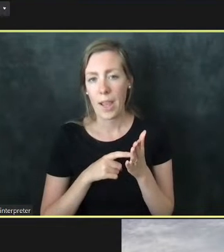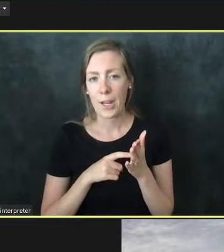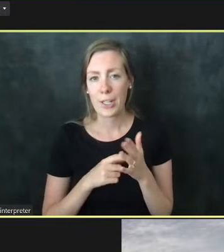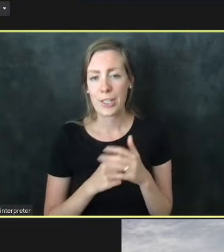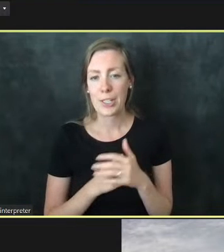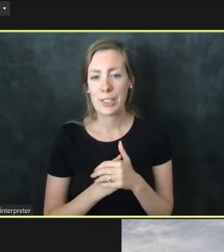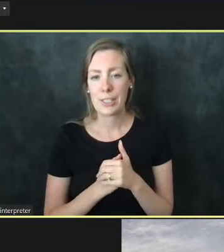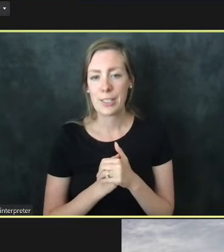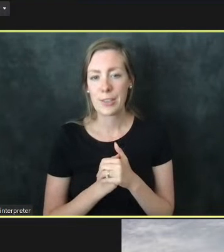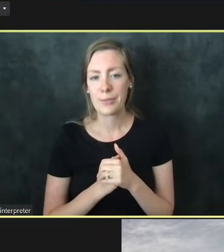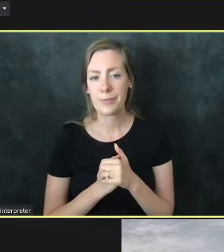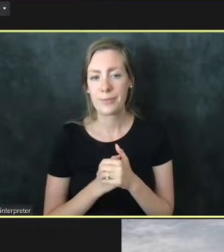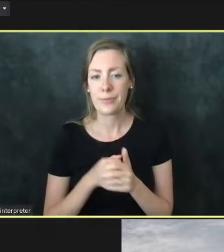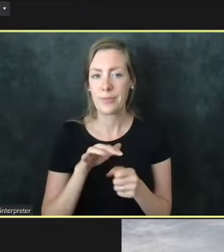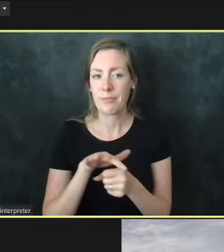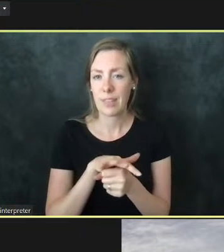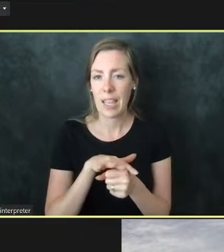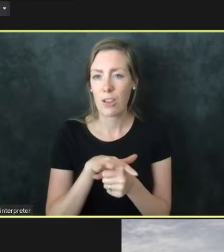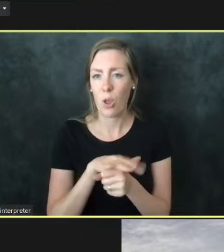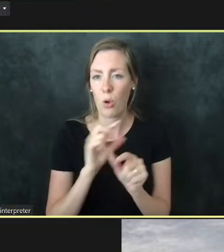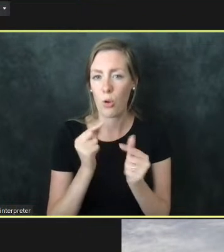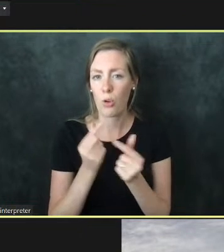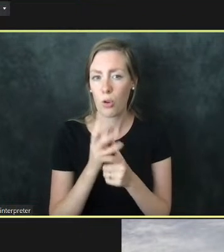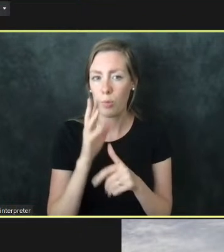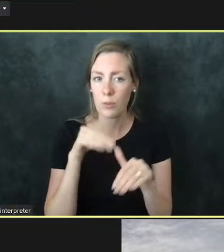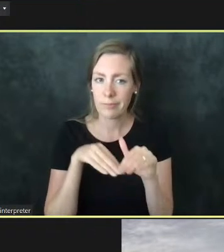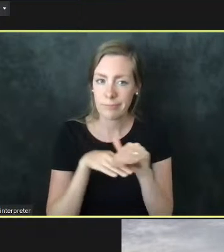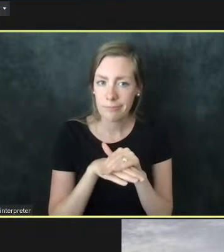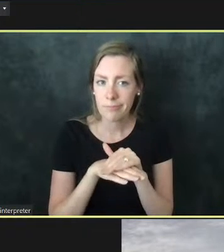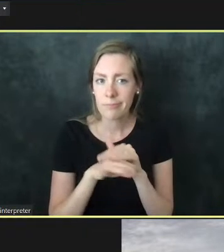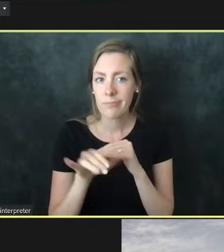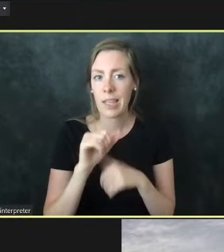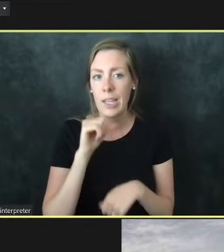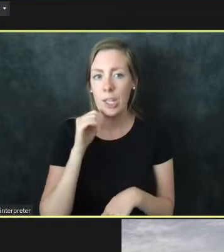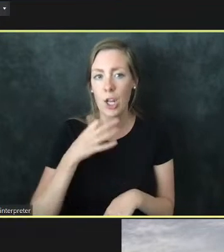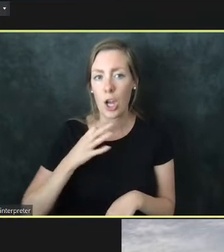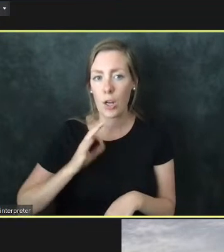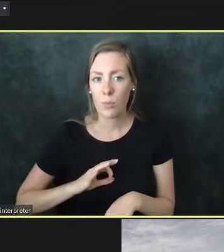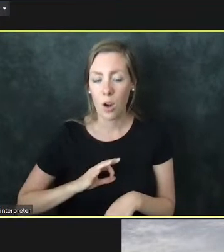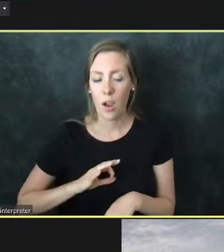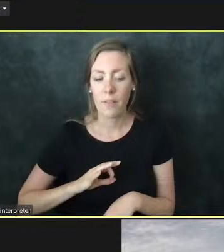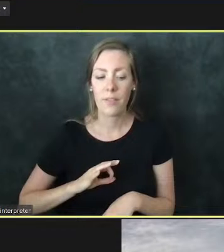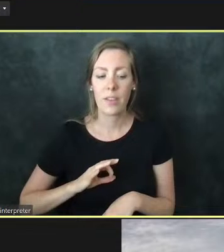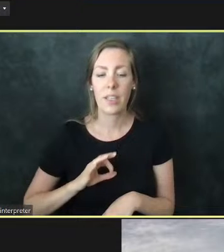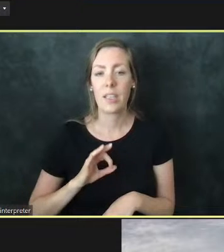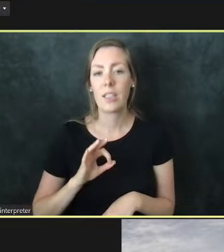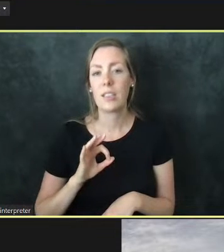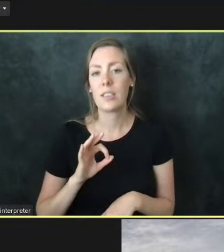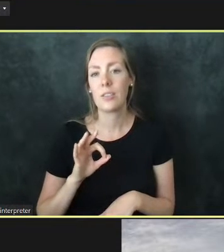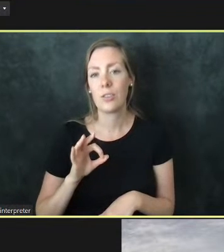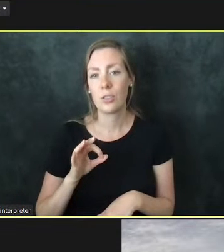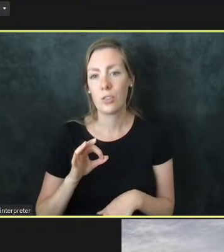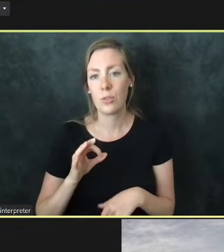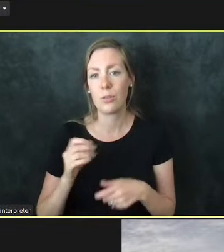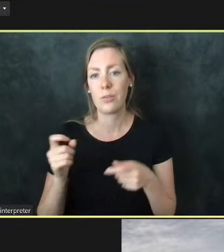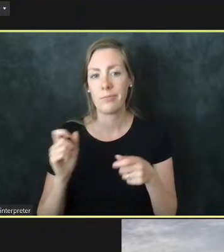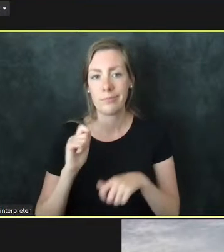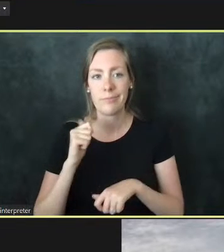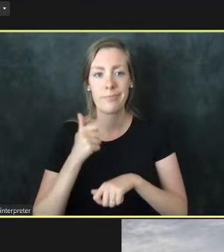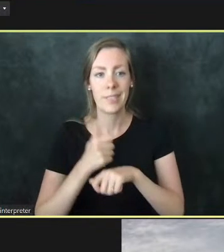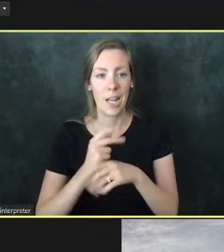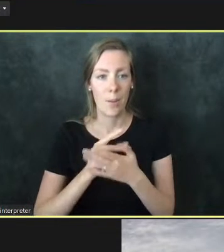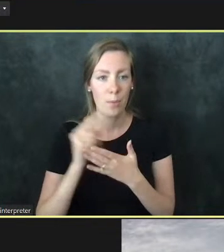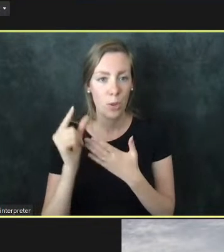requerir solamente una persona, una entidad no lucrativa o del